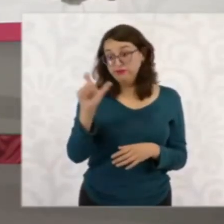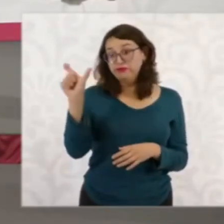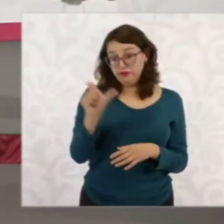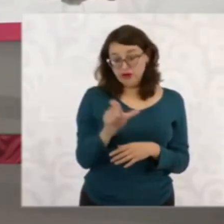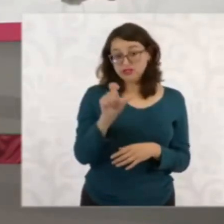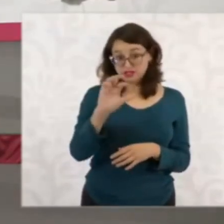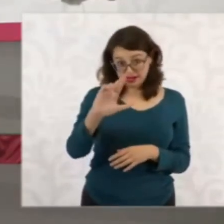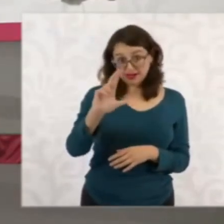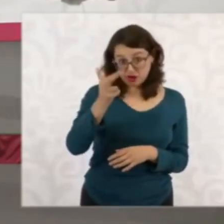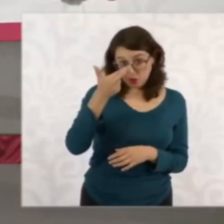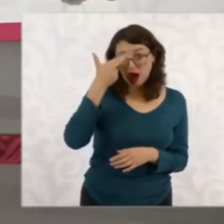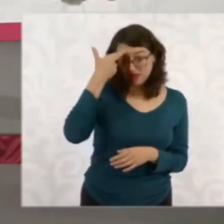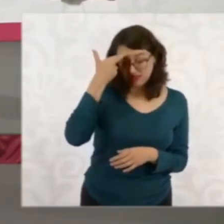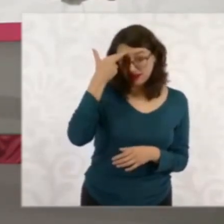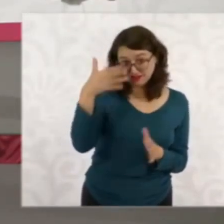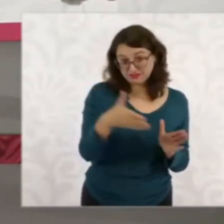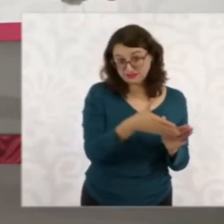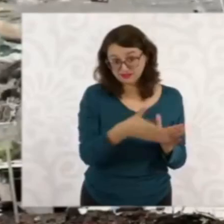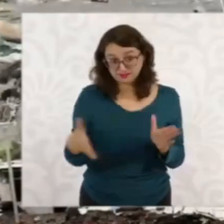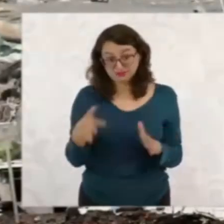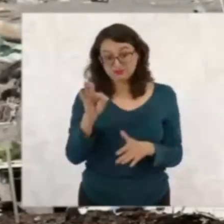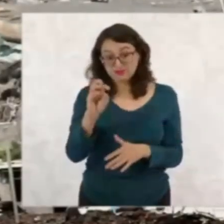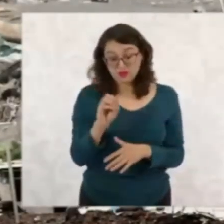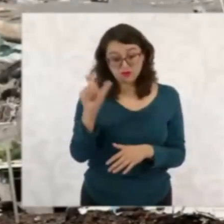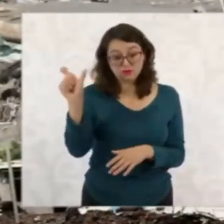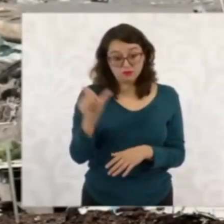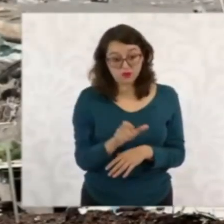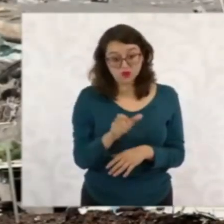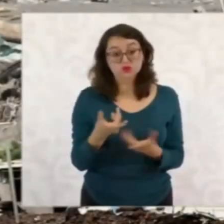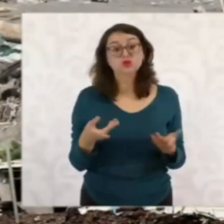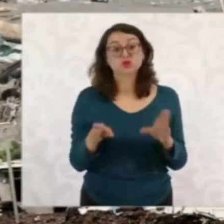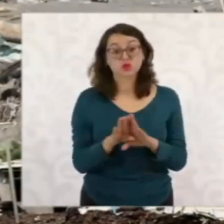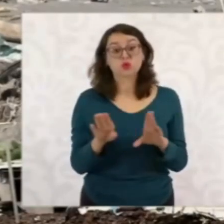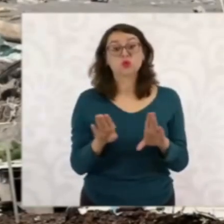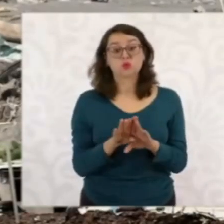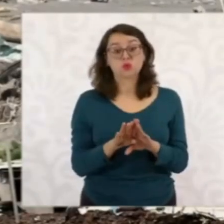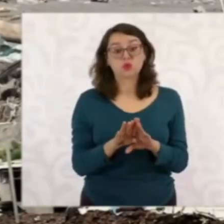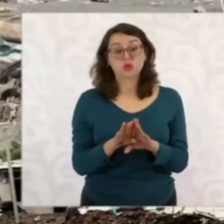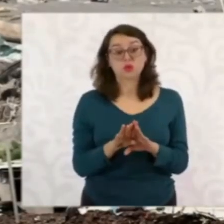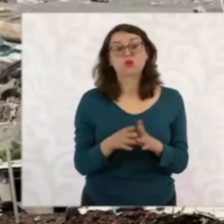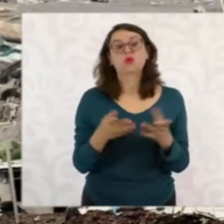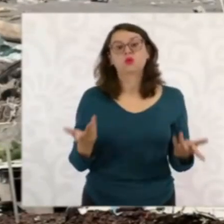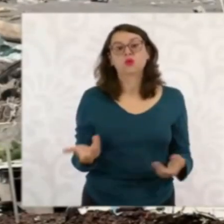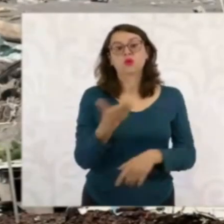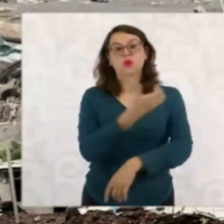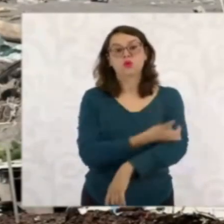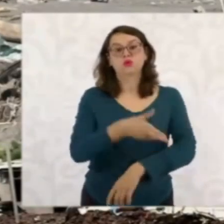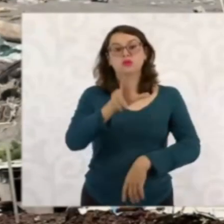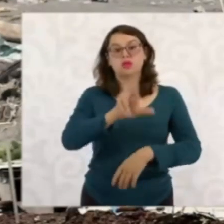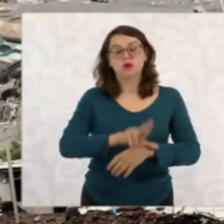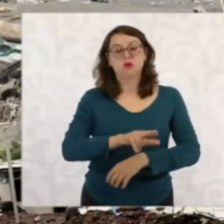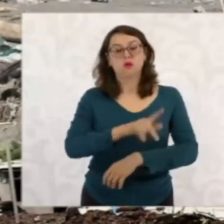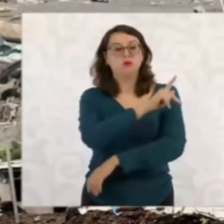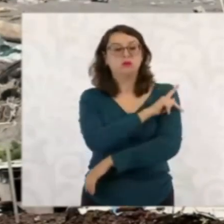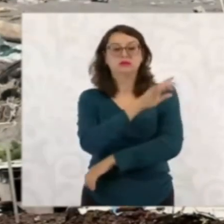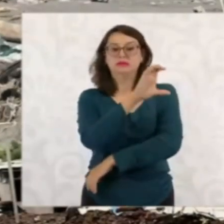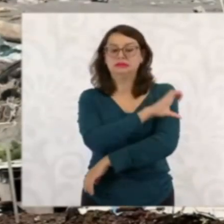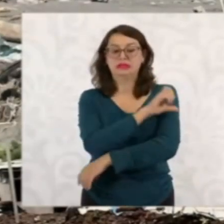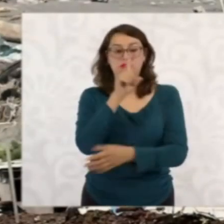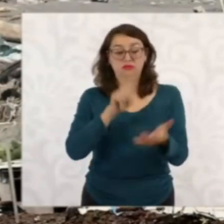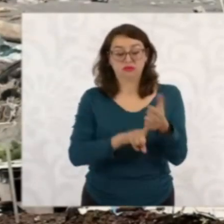hacer memoria, de la coordinadora precisamente de Protección Civil. La coordinadora de Protección Civil estuvo involucrada en muchos casos de